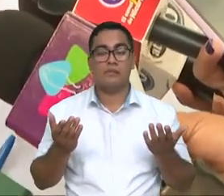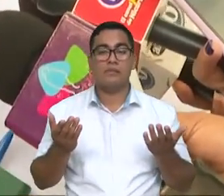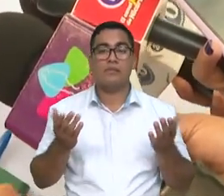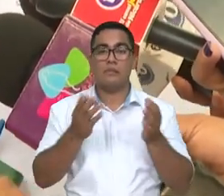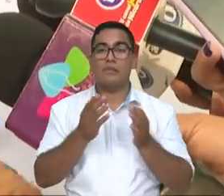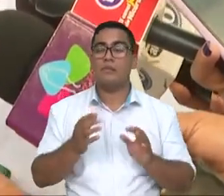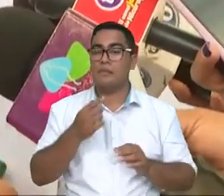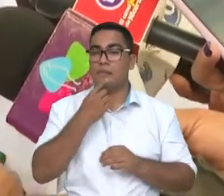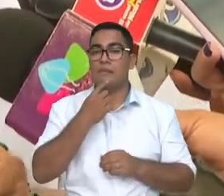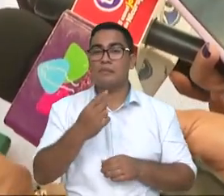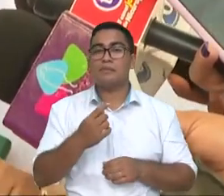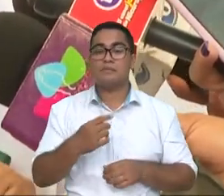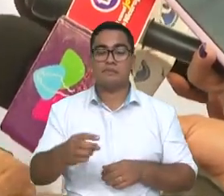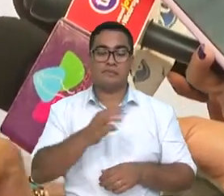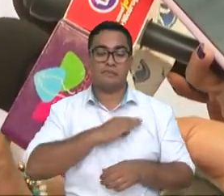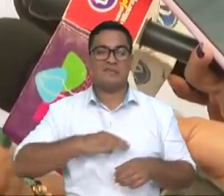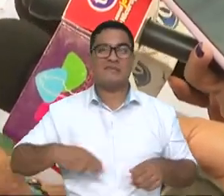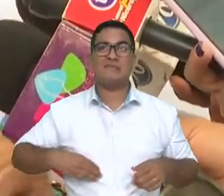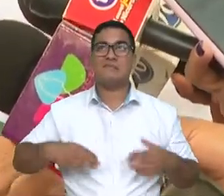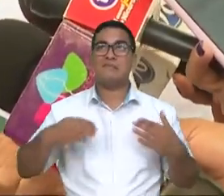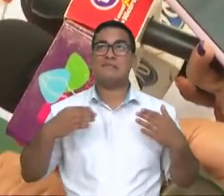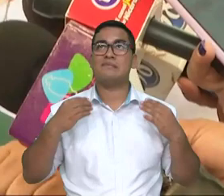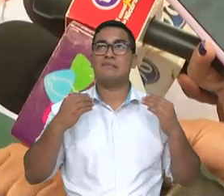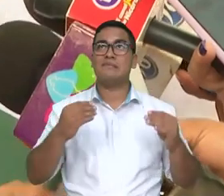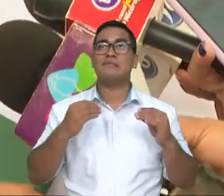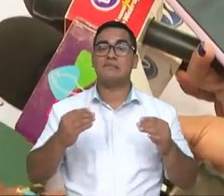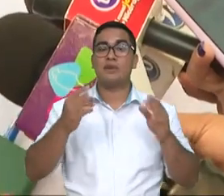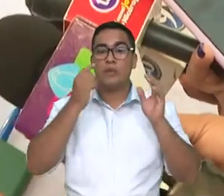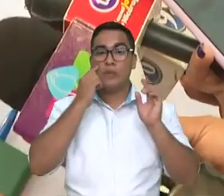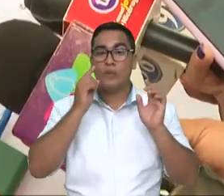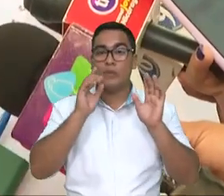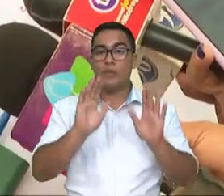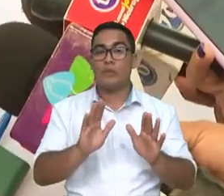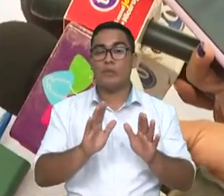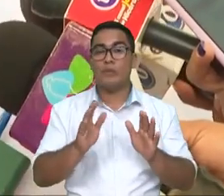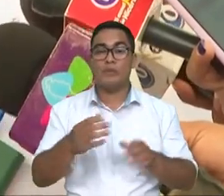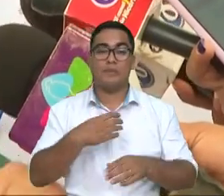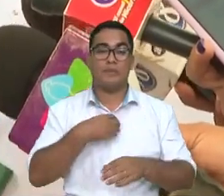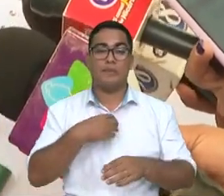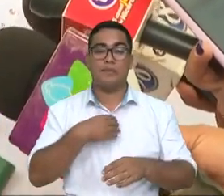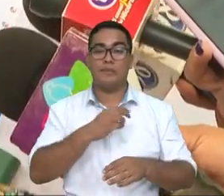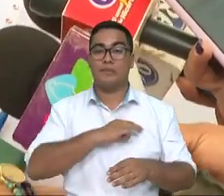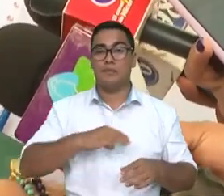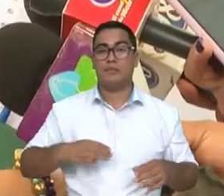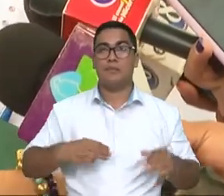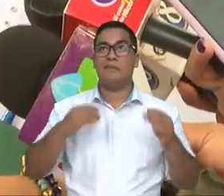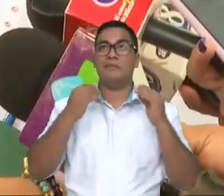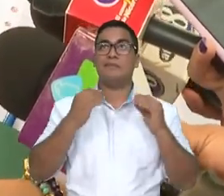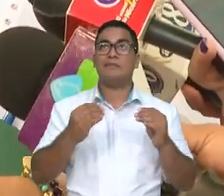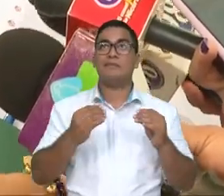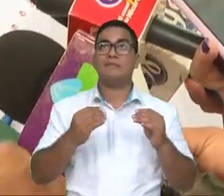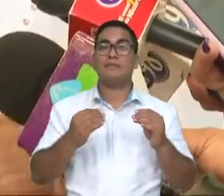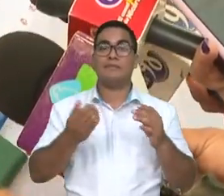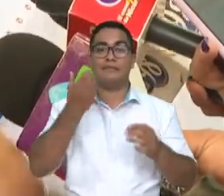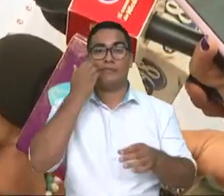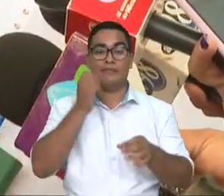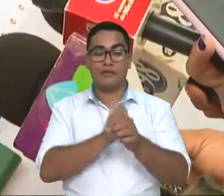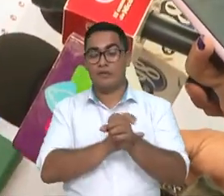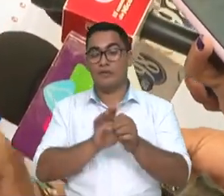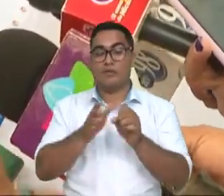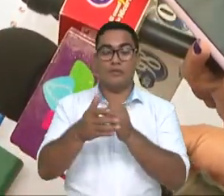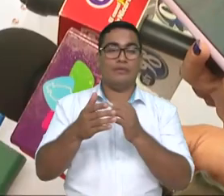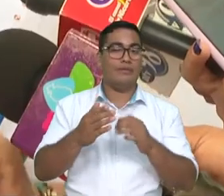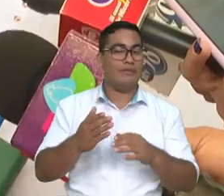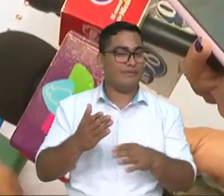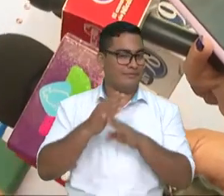esto no lo está haciendo el Ministerio de Educación. El tema de la prevención no lo estamos haciendo a partir de esta pandemia. Es